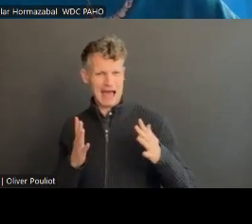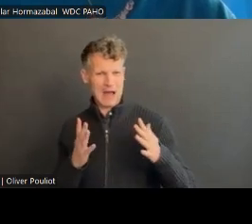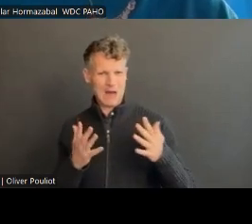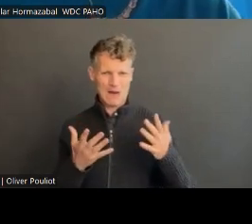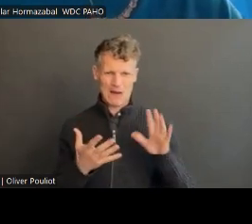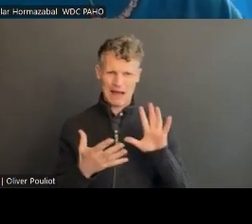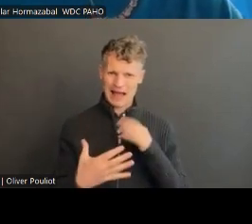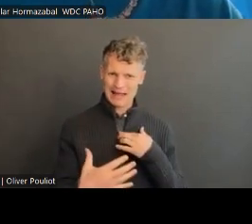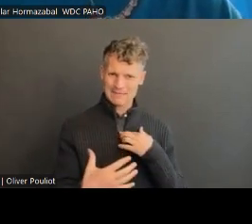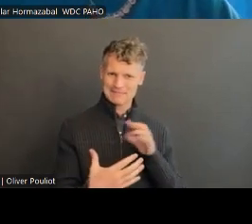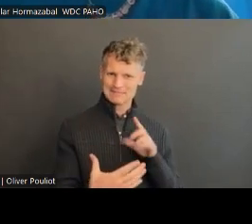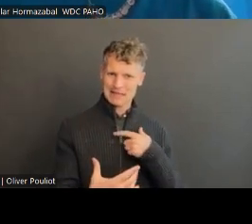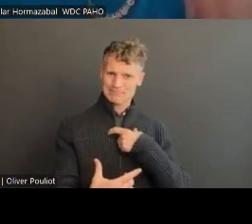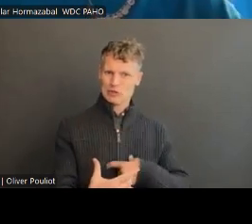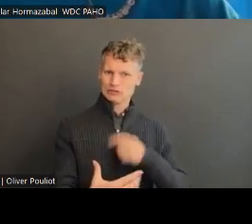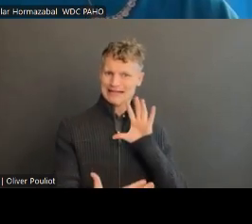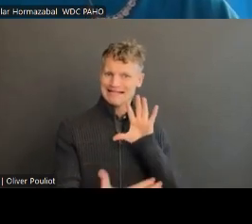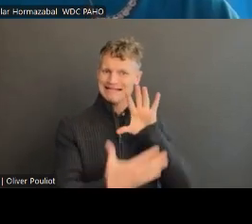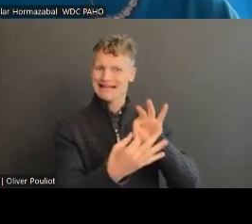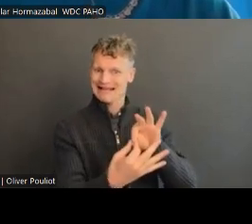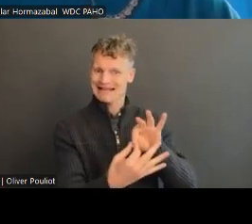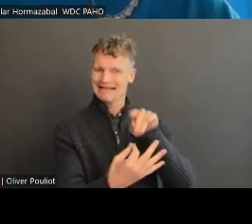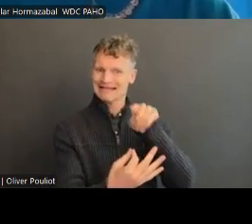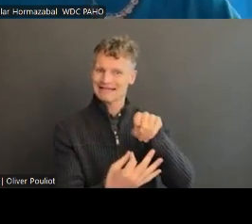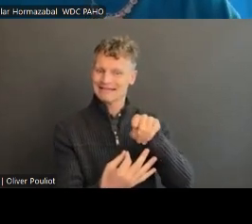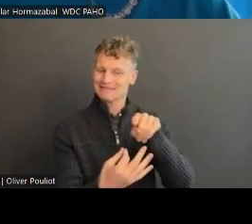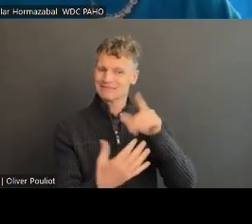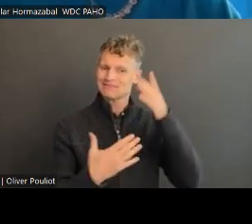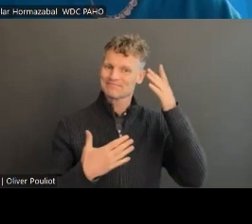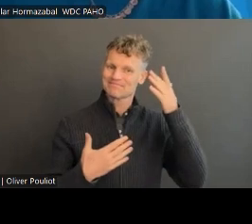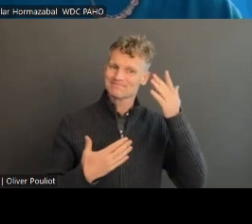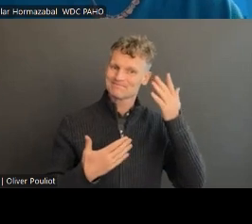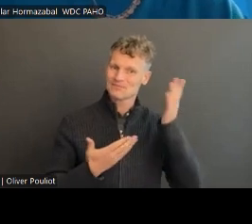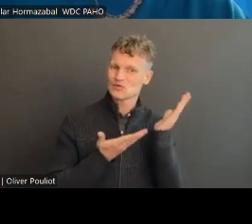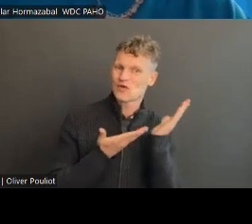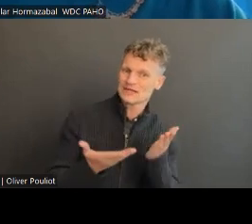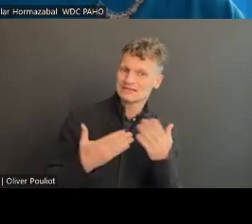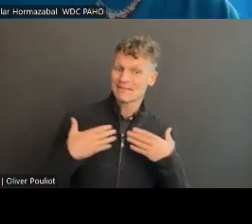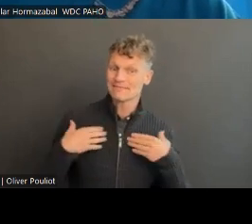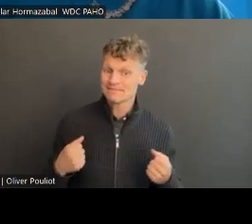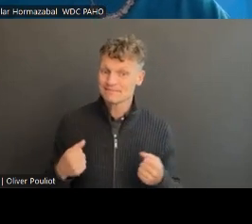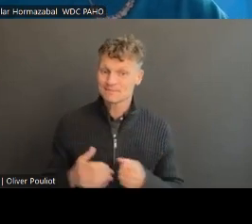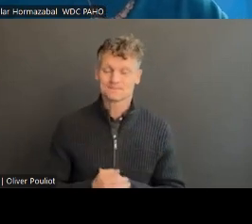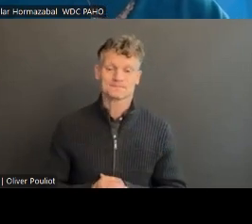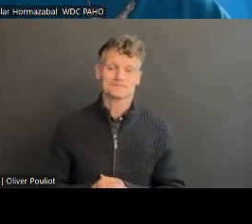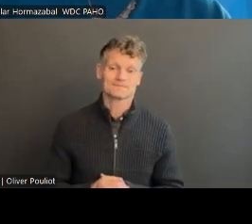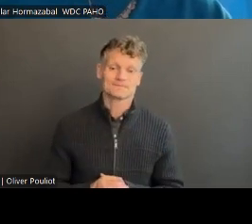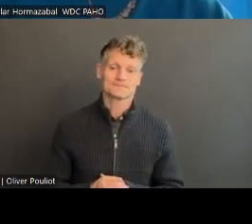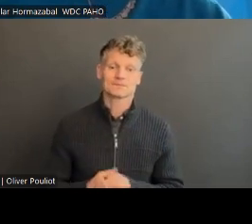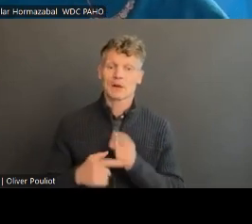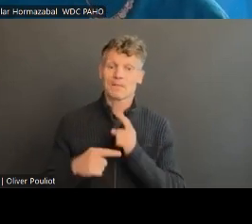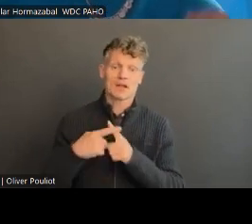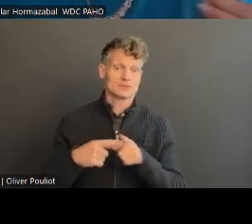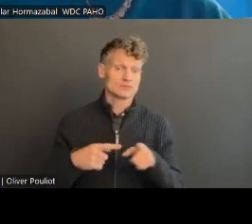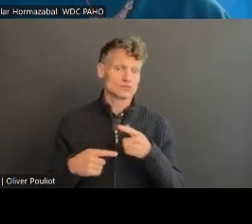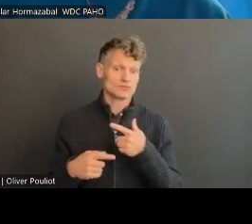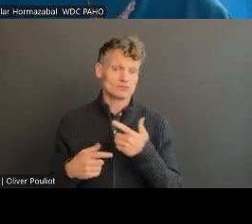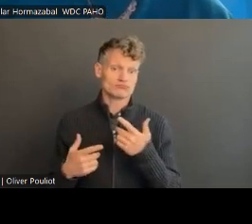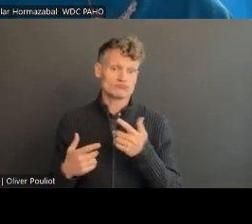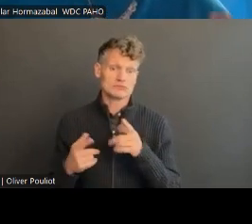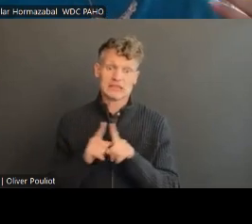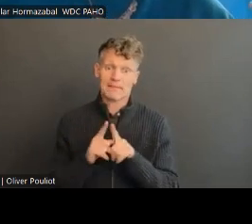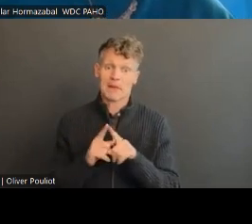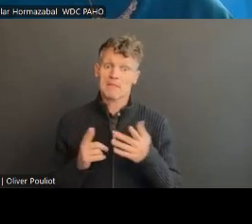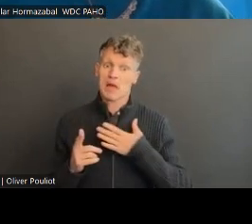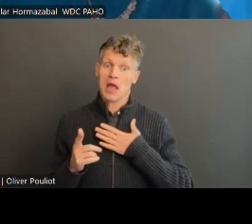se percibe un determinado riesgo de un problema de salud y enfermedad y en este caso eliminación. Entonces, lo primero que